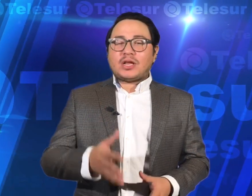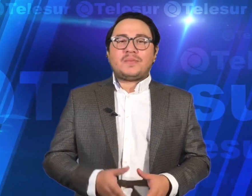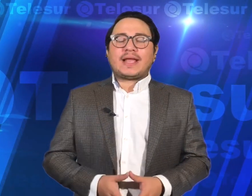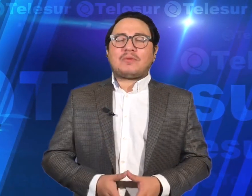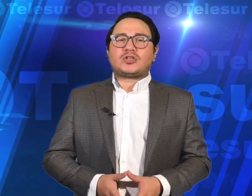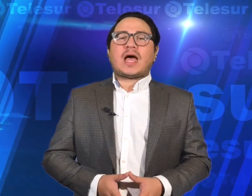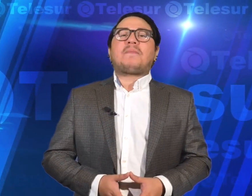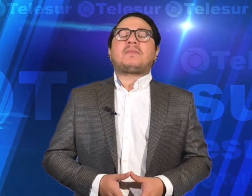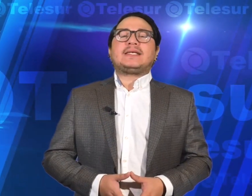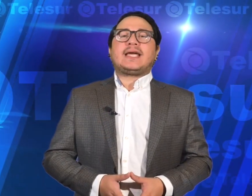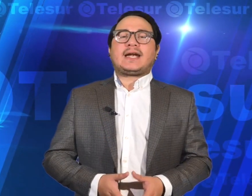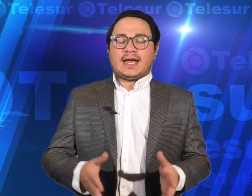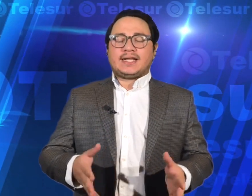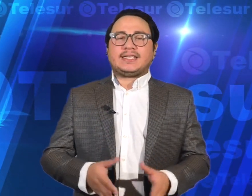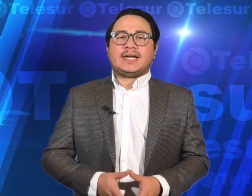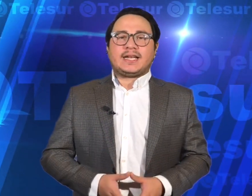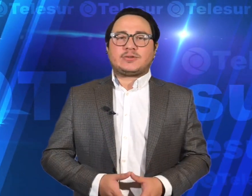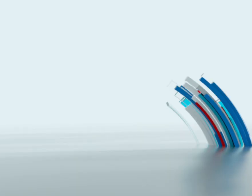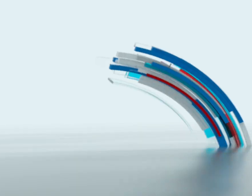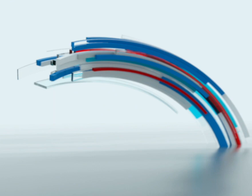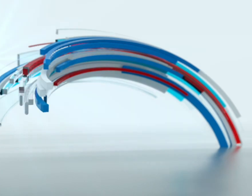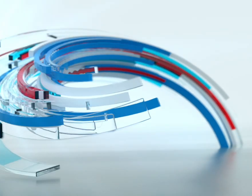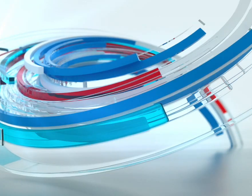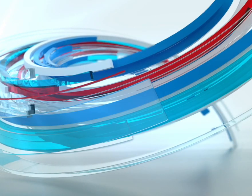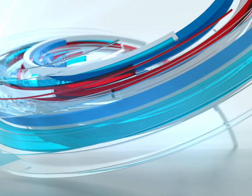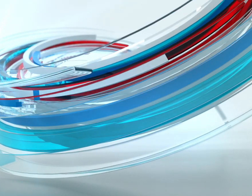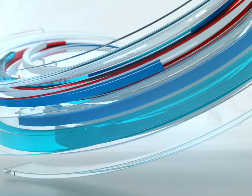reporte, le invitamos a permanecer en La Señal de Televisión.